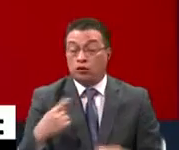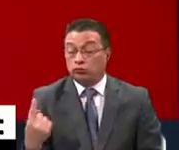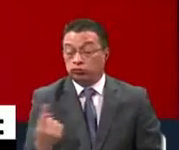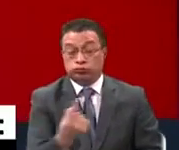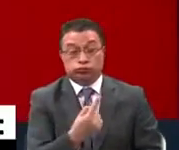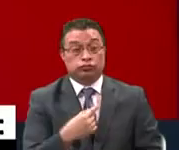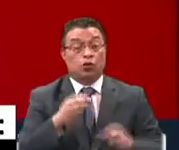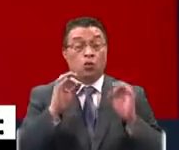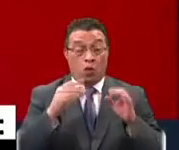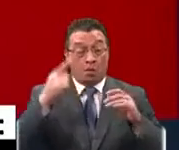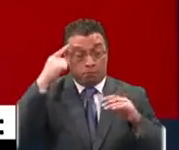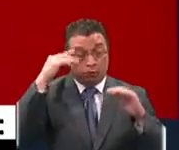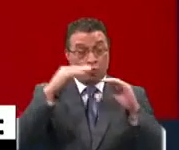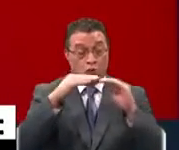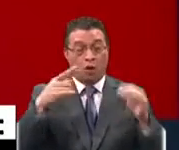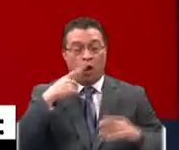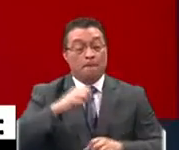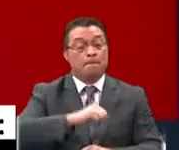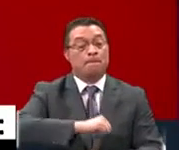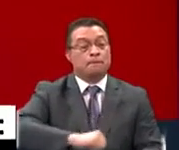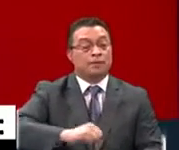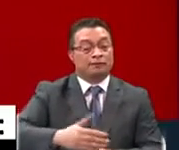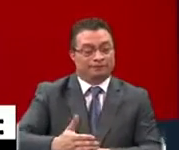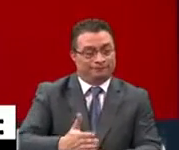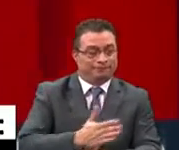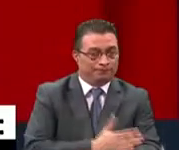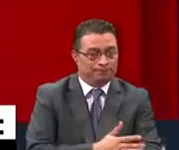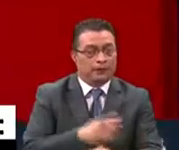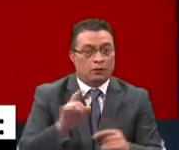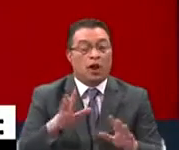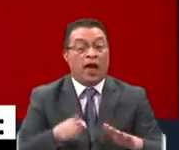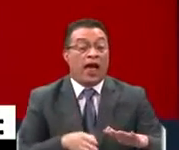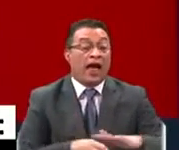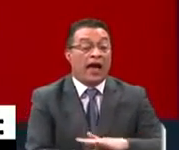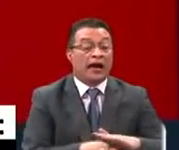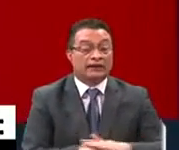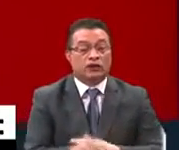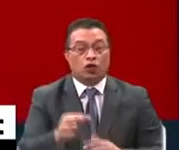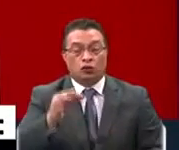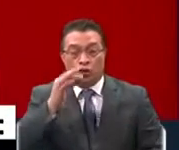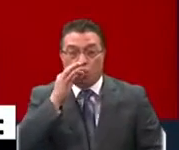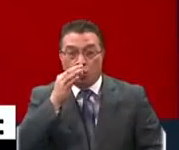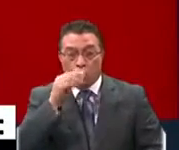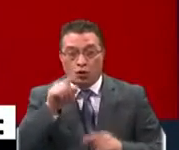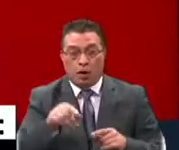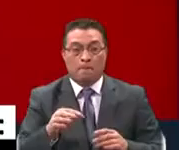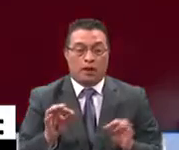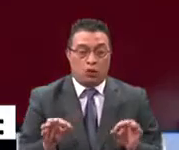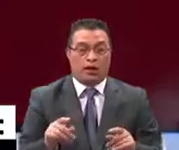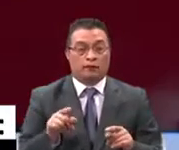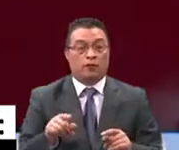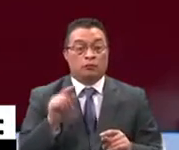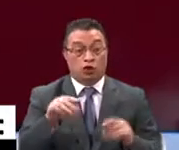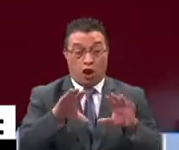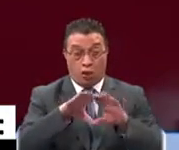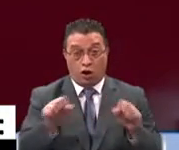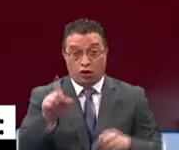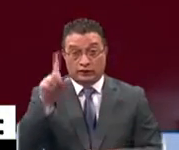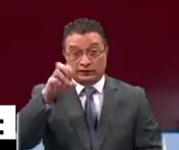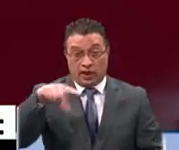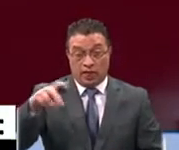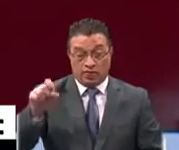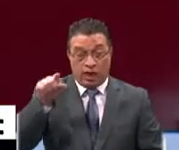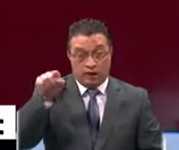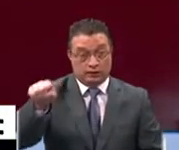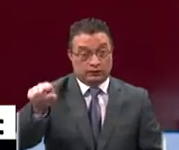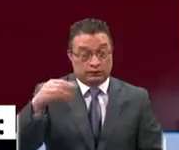en términos de la prevención en el ámbito del acceso al consumo de la marihuana. ¿Pero concuerdan con la del SENDA, que es el brazo en